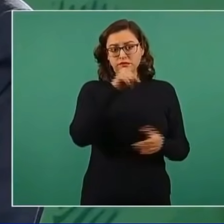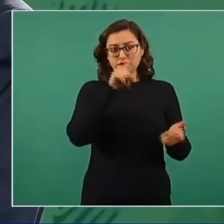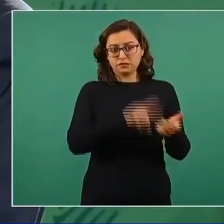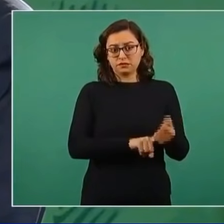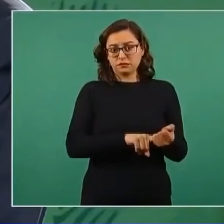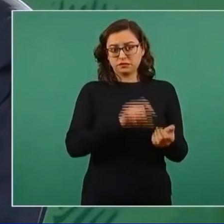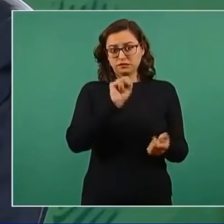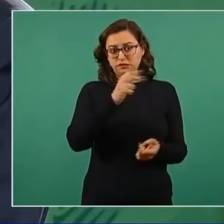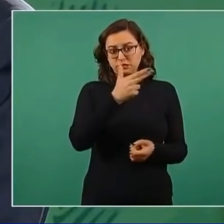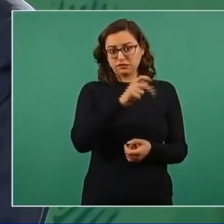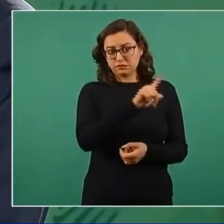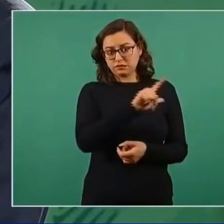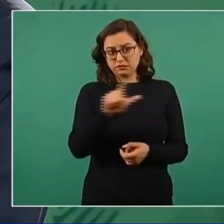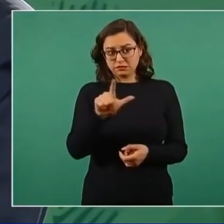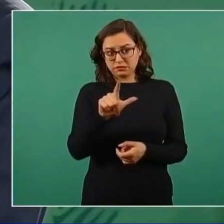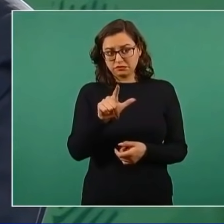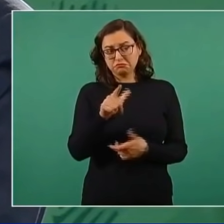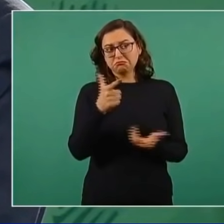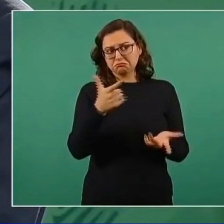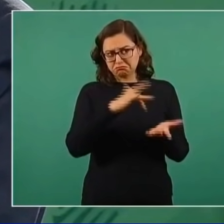accionistas directivos de Shell,